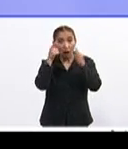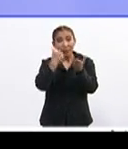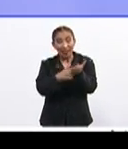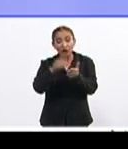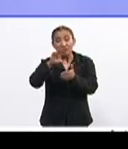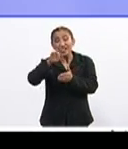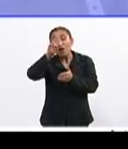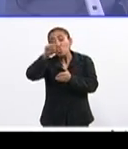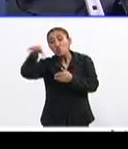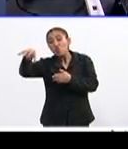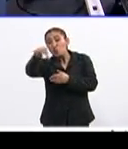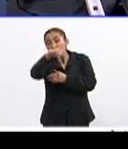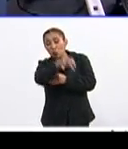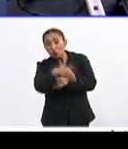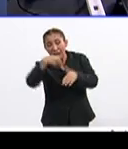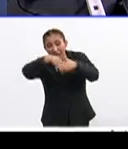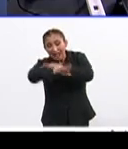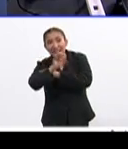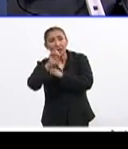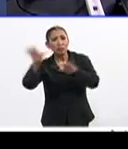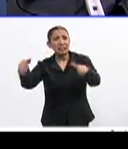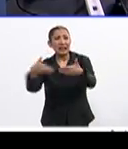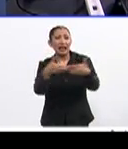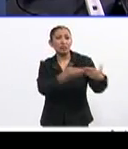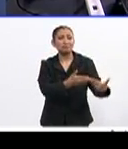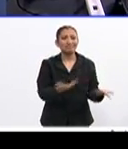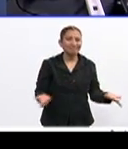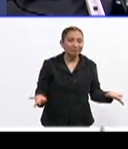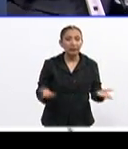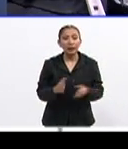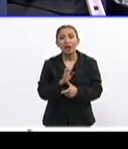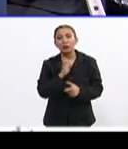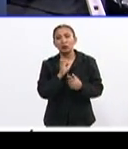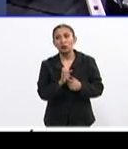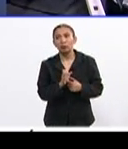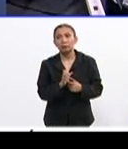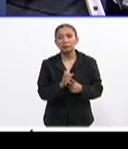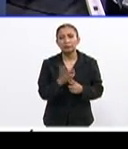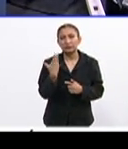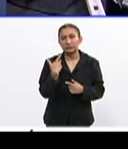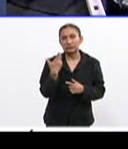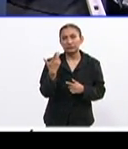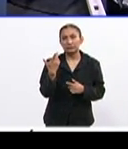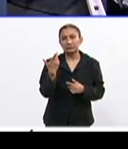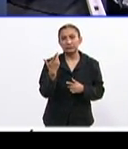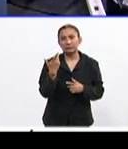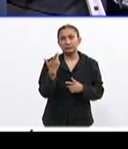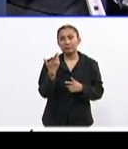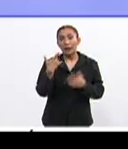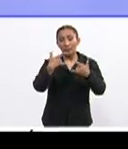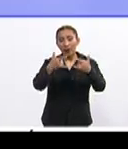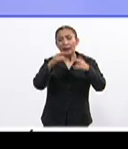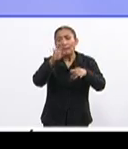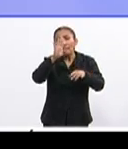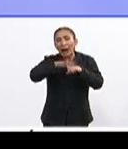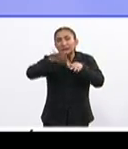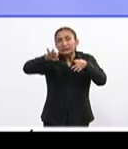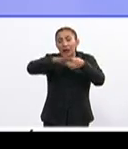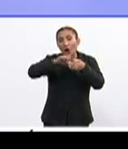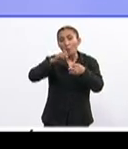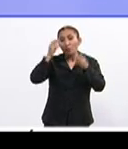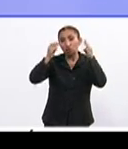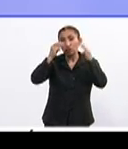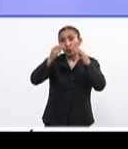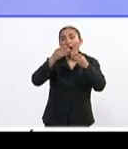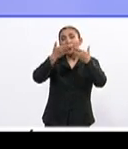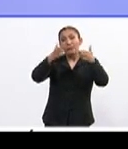dentro de CEU, sí, los accesos a CEU están cerrados. Entonces la puerta más cercana a Universum,